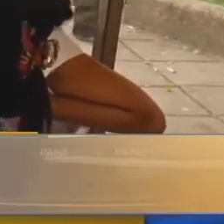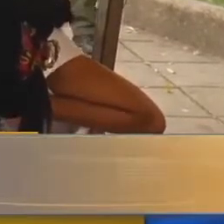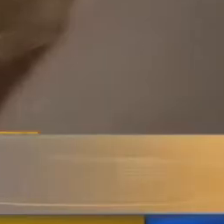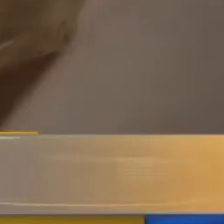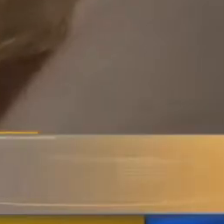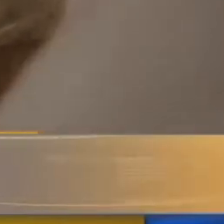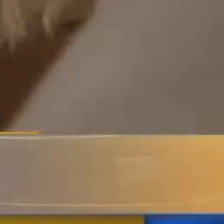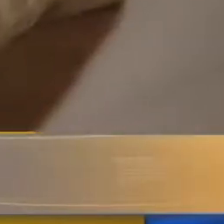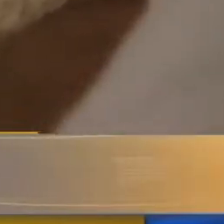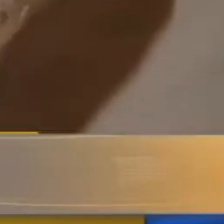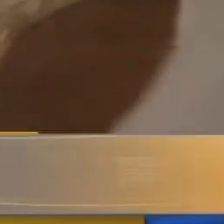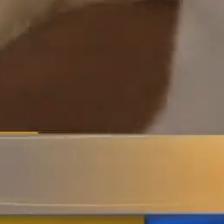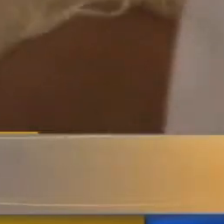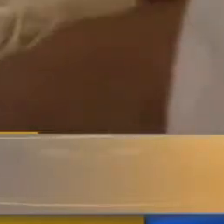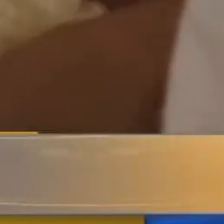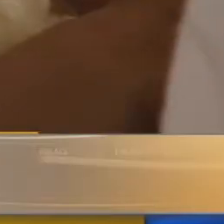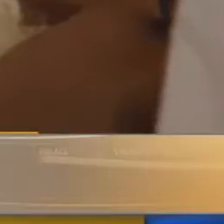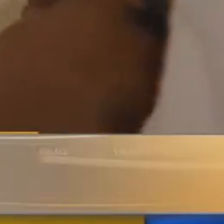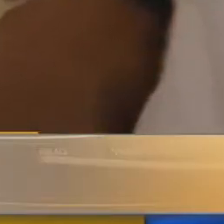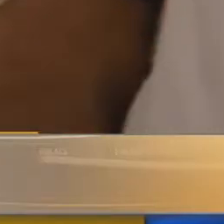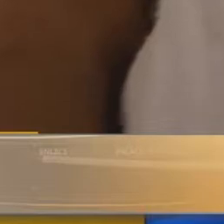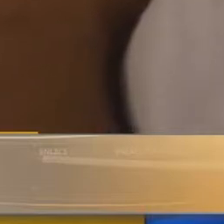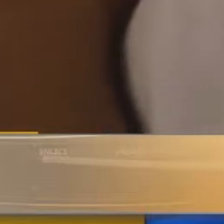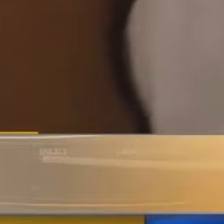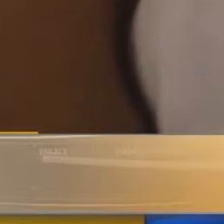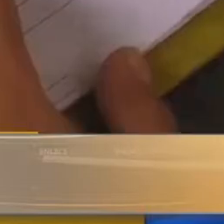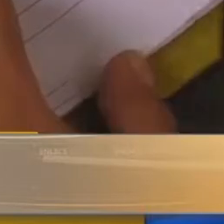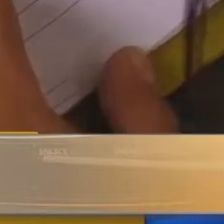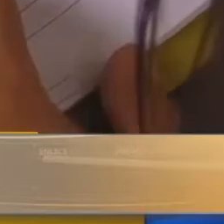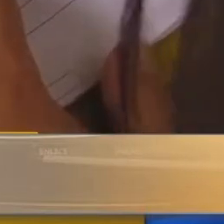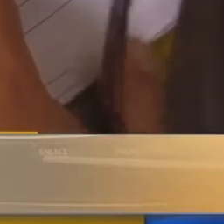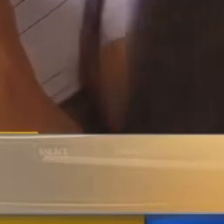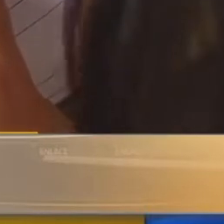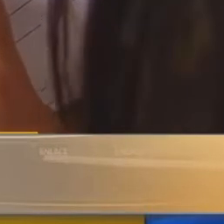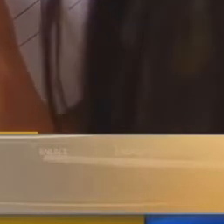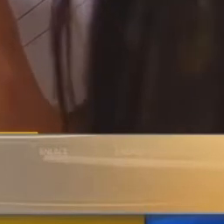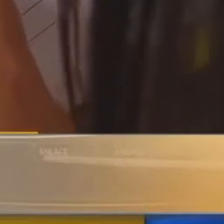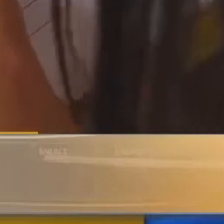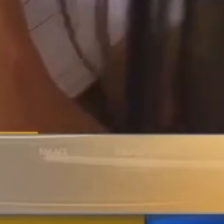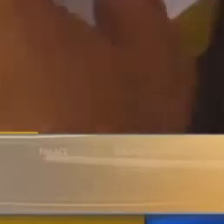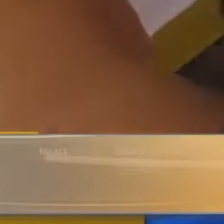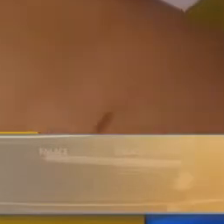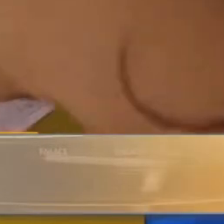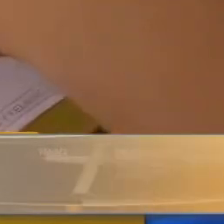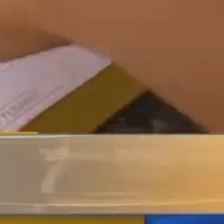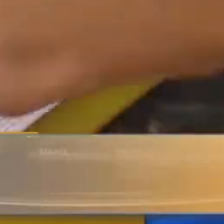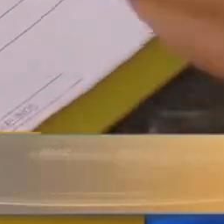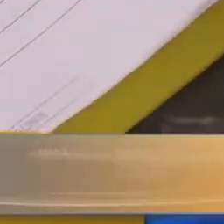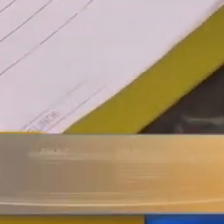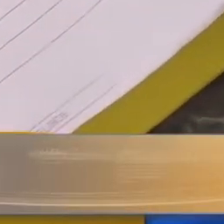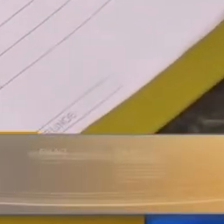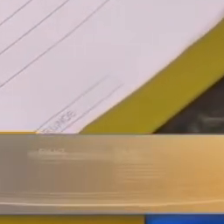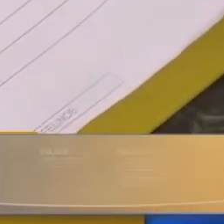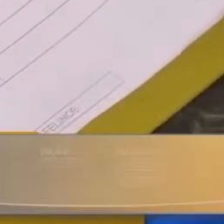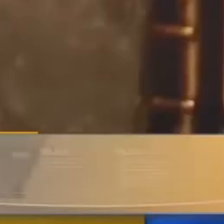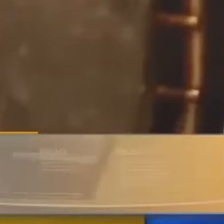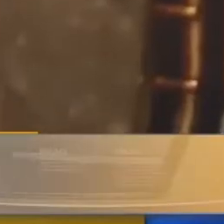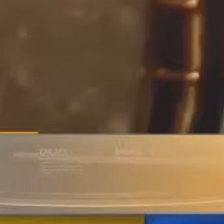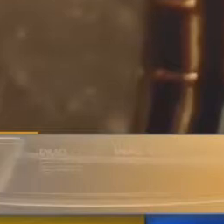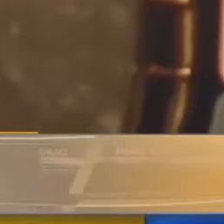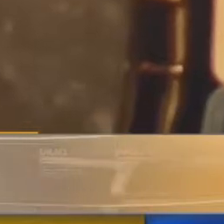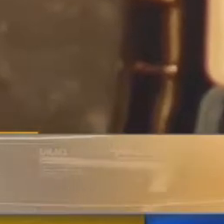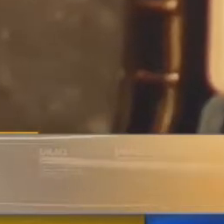Con ocasión del Día Mundial de los Animales, se cumple en la plazoleta de Telecom jornada conjunta entre autoridades ambientales y de salud para su atención. La